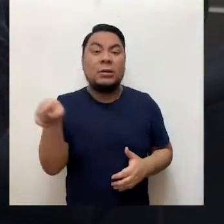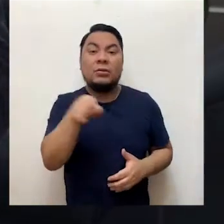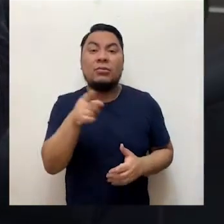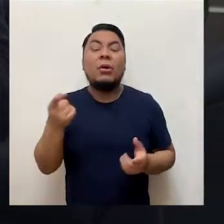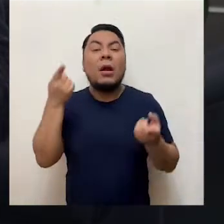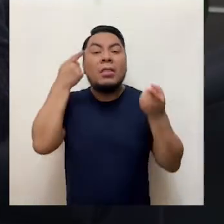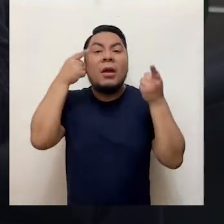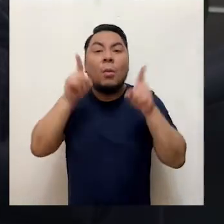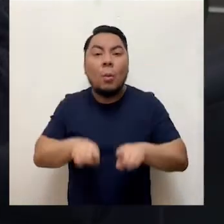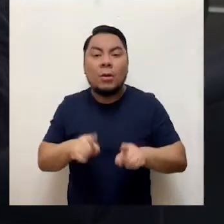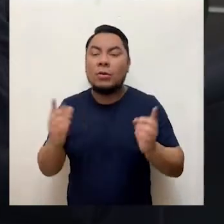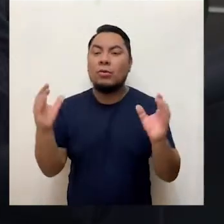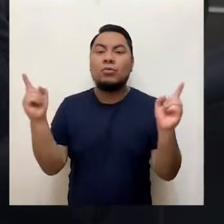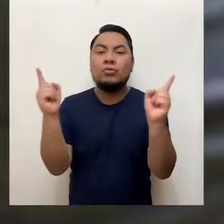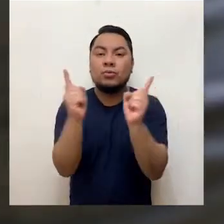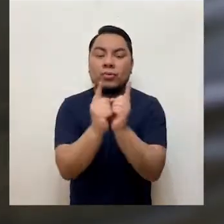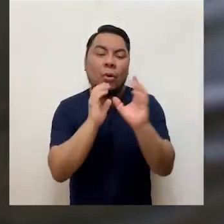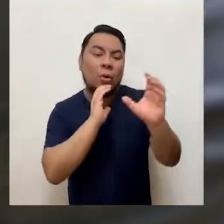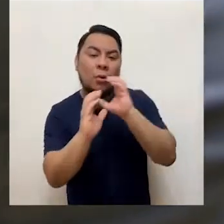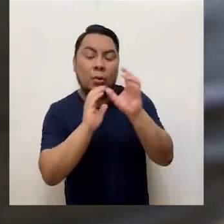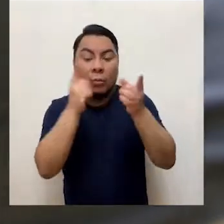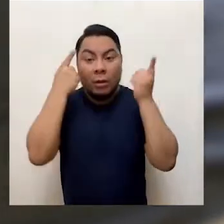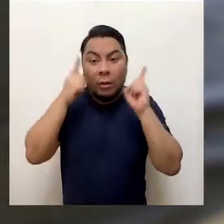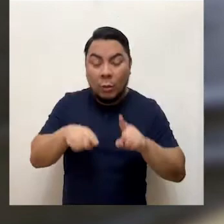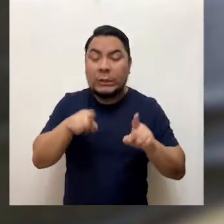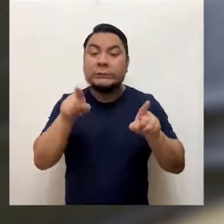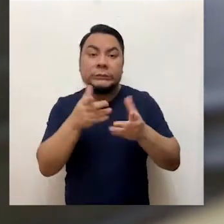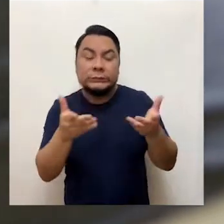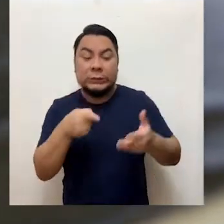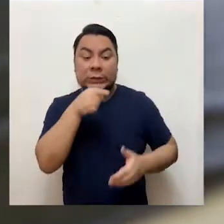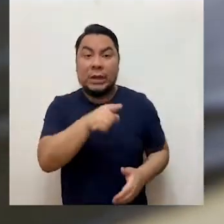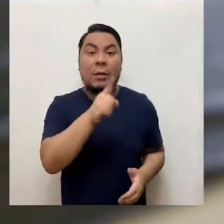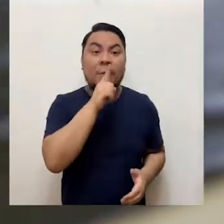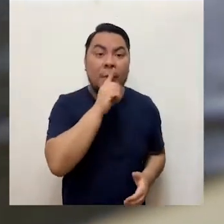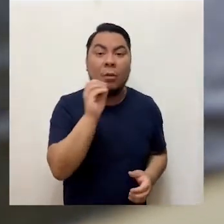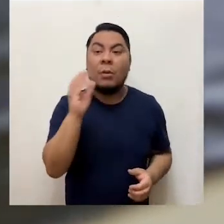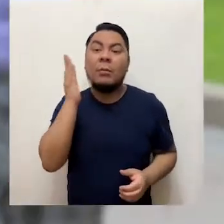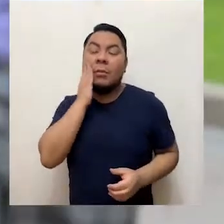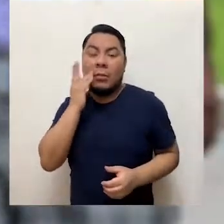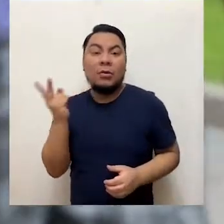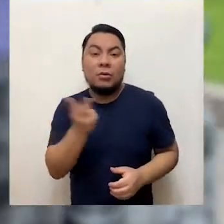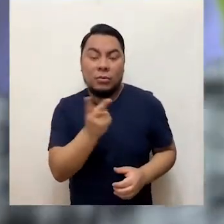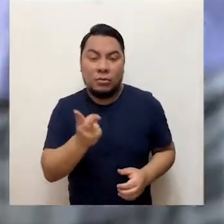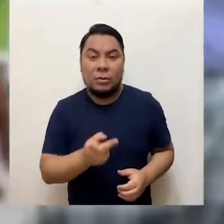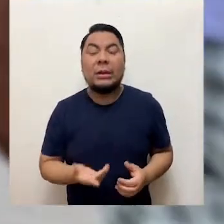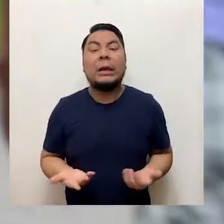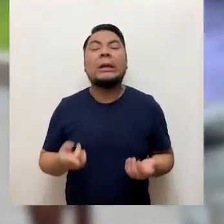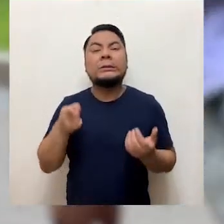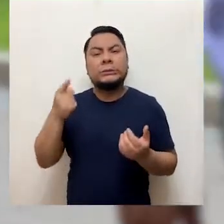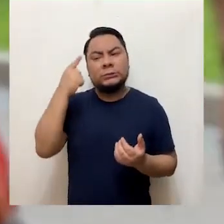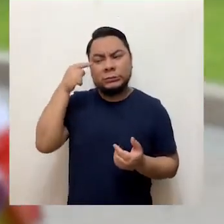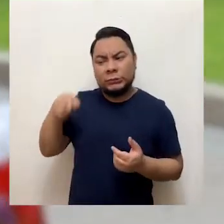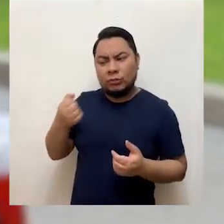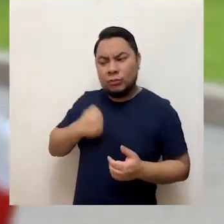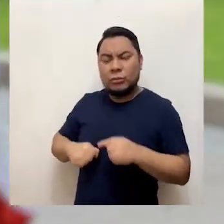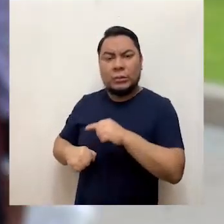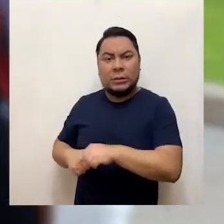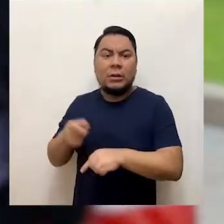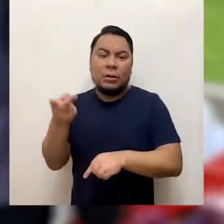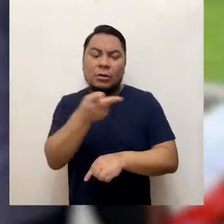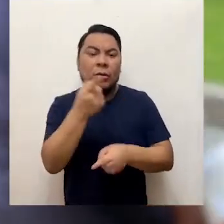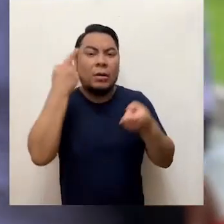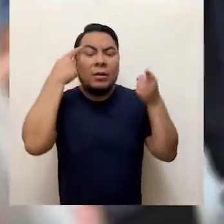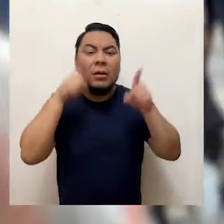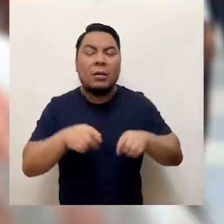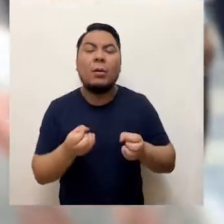a un acuerdo denominado conciliación extrajudicial, en la cual el padre y la madre del menor alimentista deben